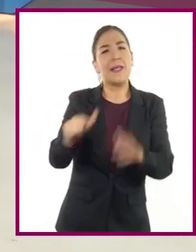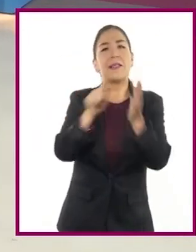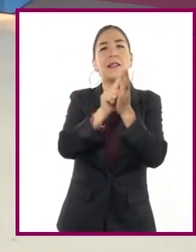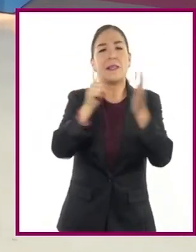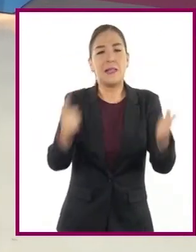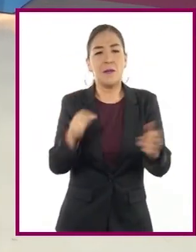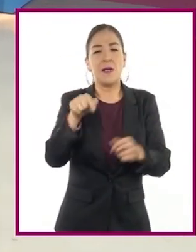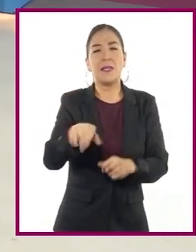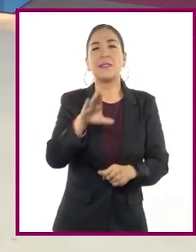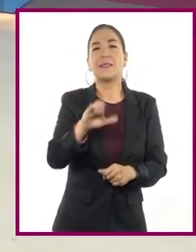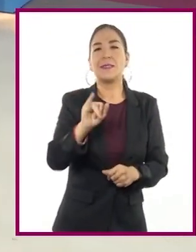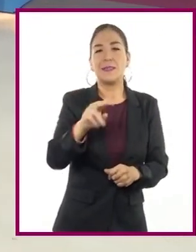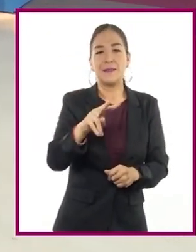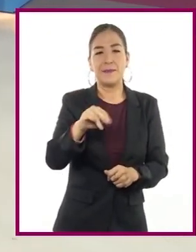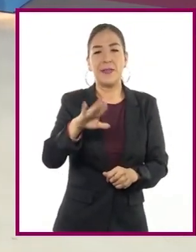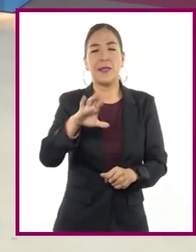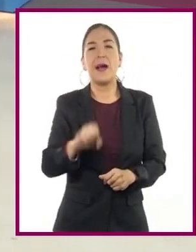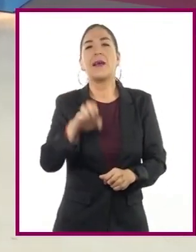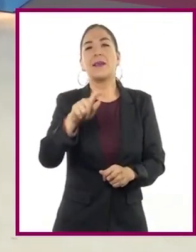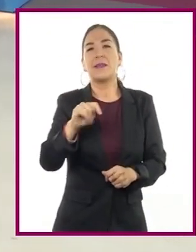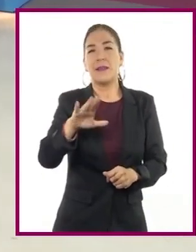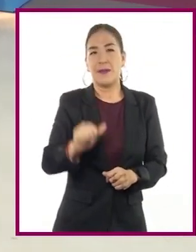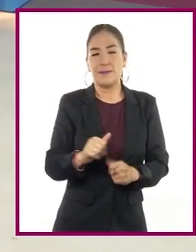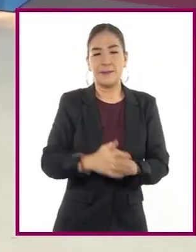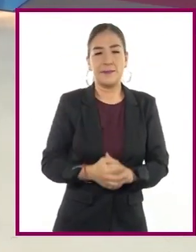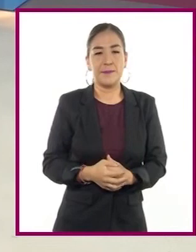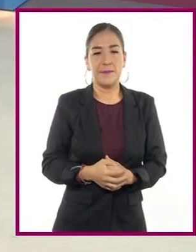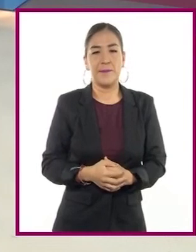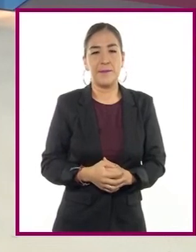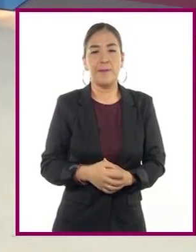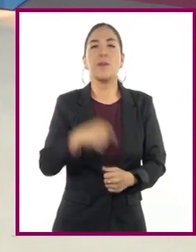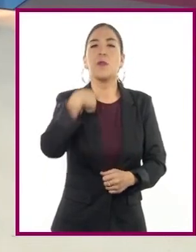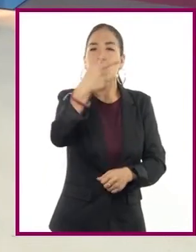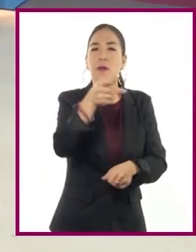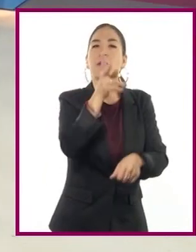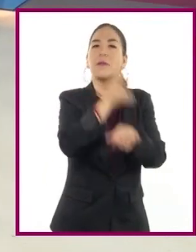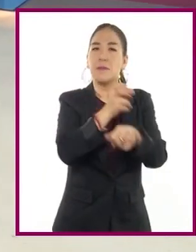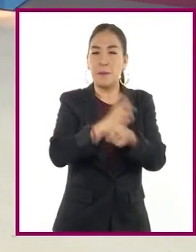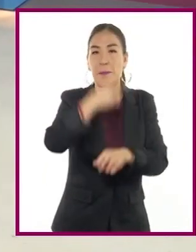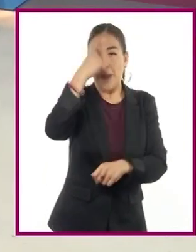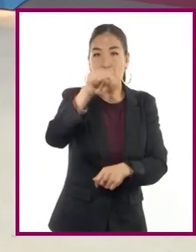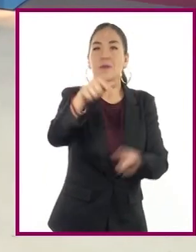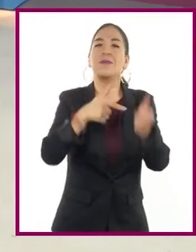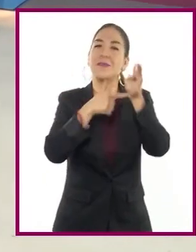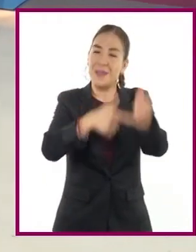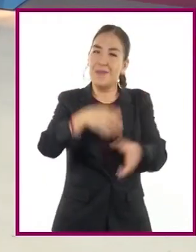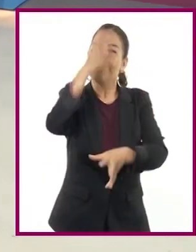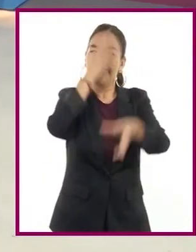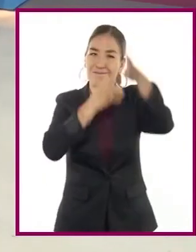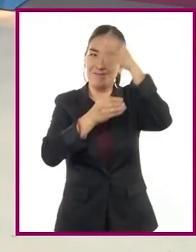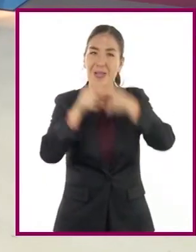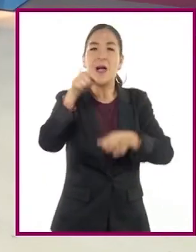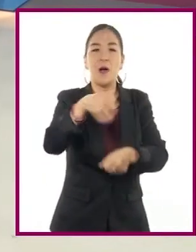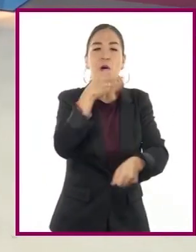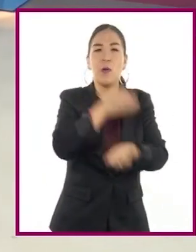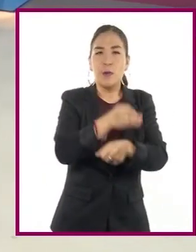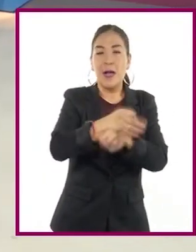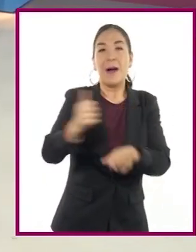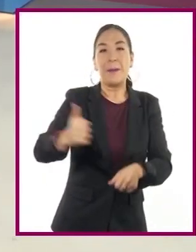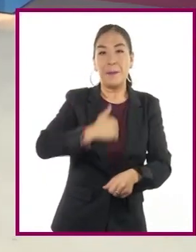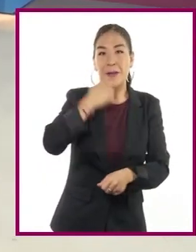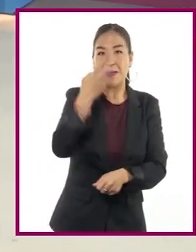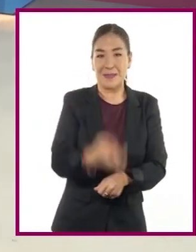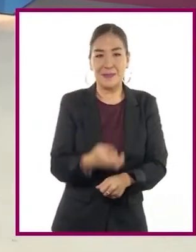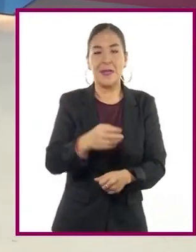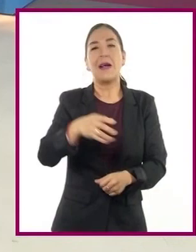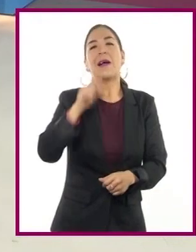texto de la asignatura Formación Cívica y Ética. Les invito a continuar con sus aprendizajes y aprovechar al